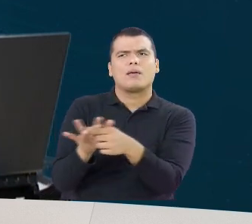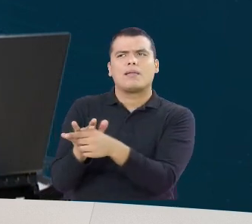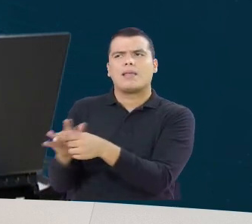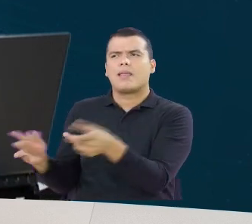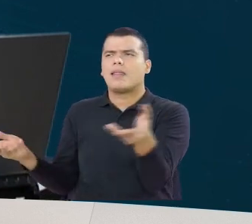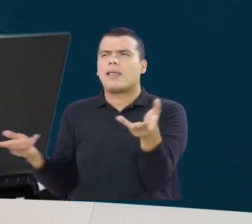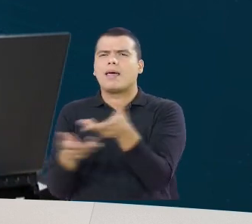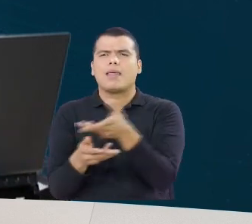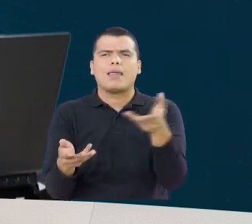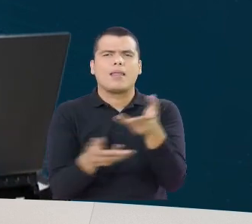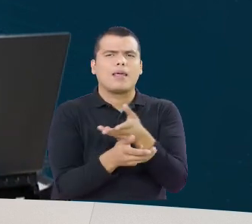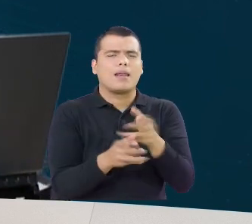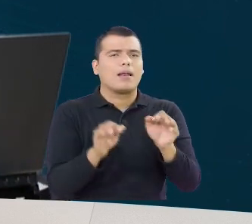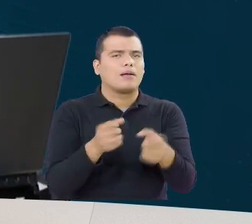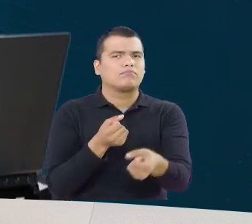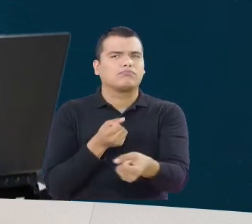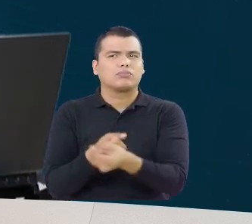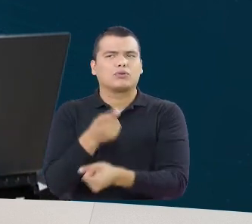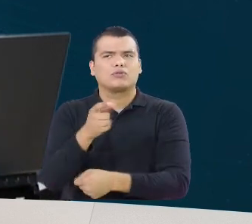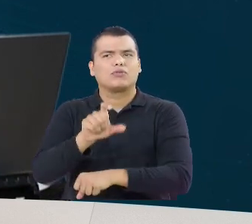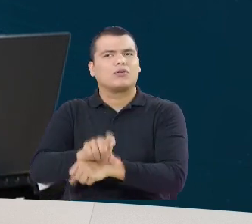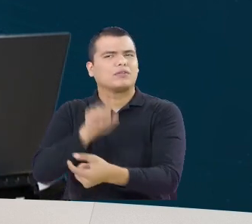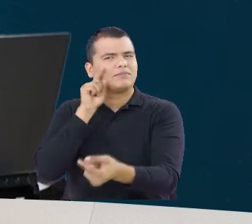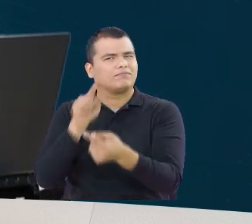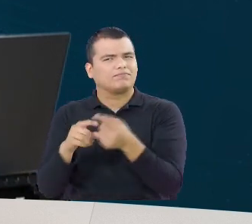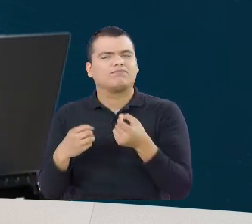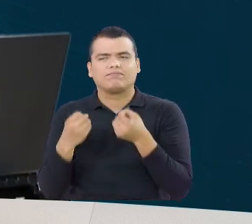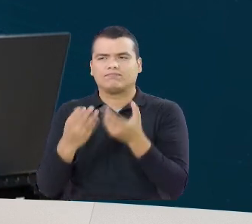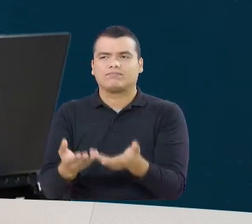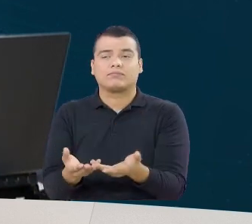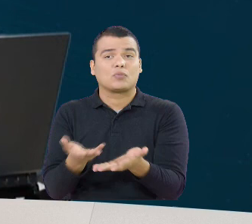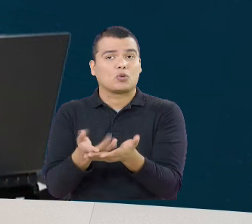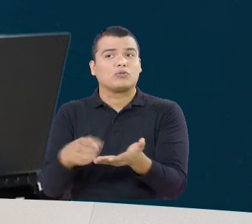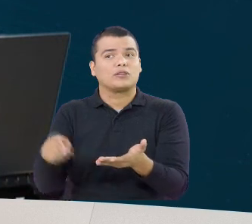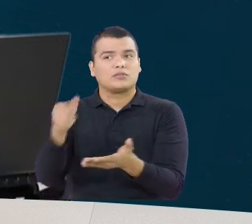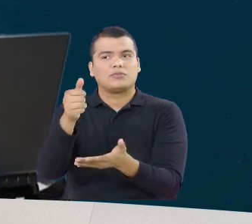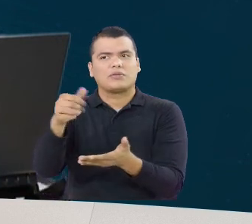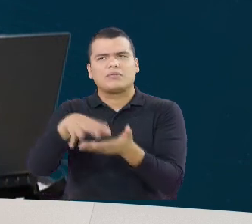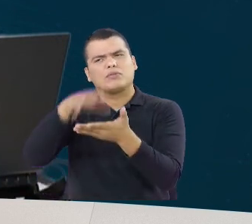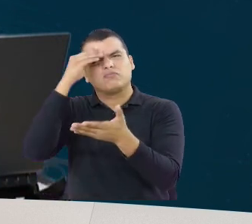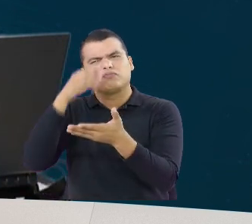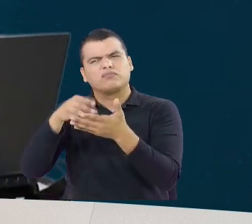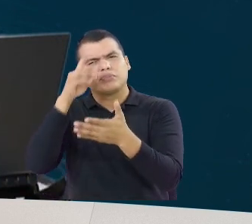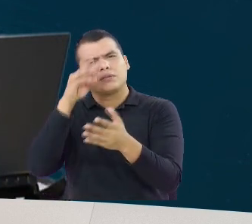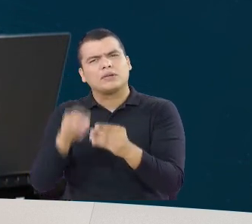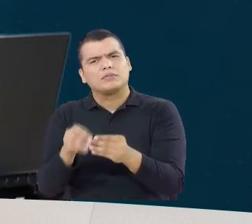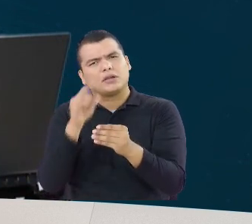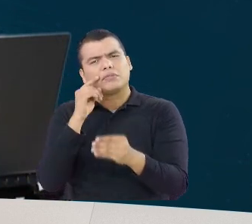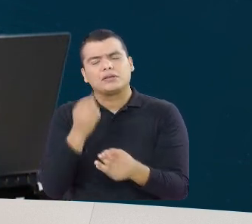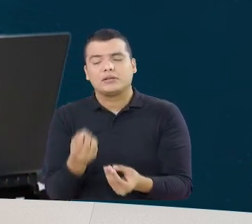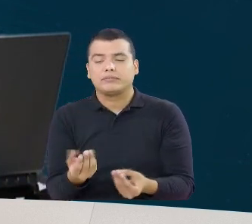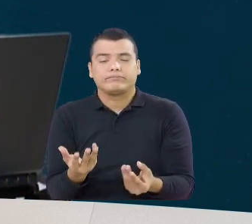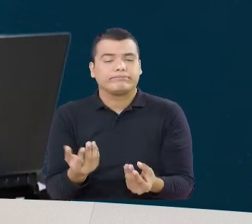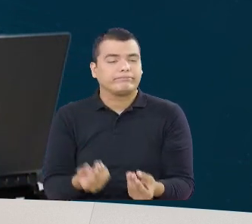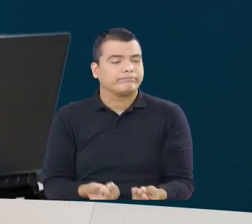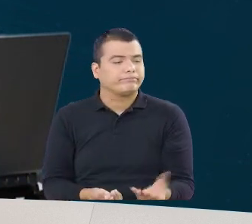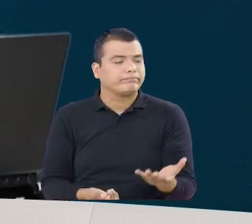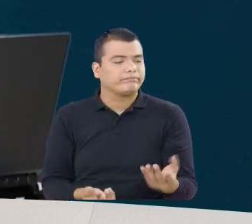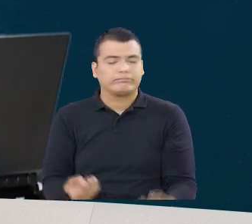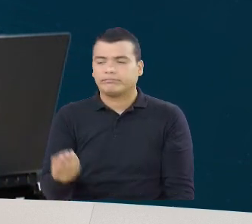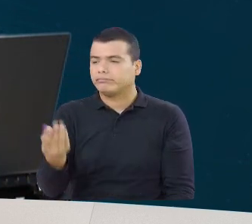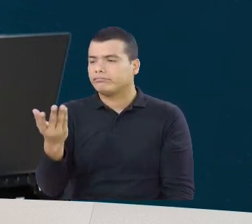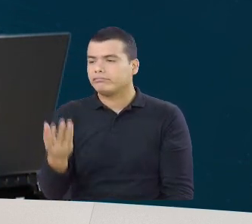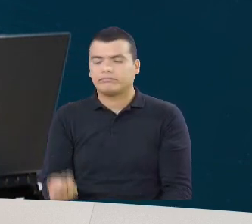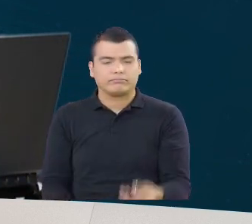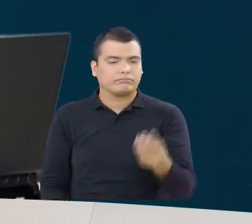colaborar con las instituciones educativas para que no solo se queden haciendo bombillitos, que uno ve que los estudiantes en la primaria